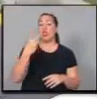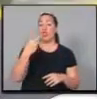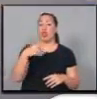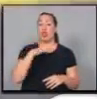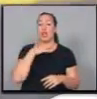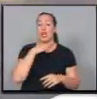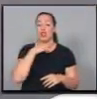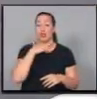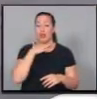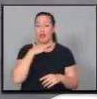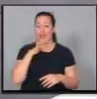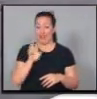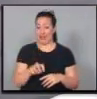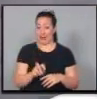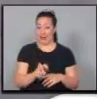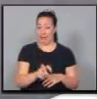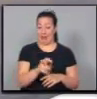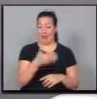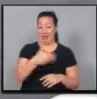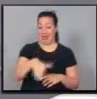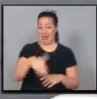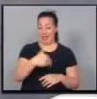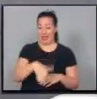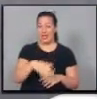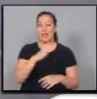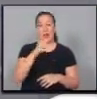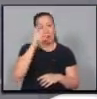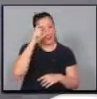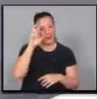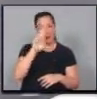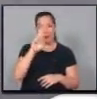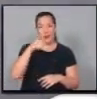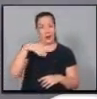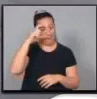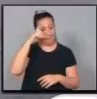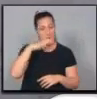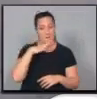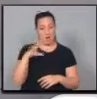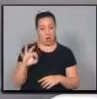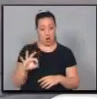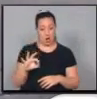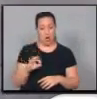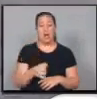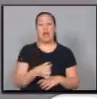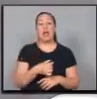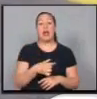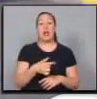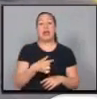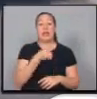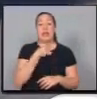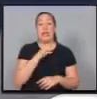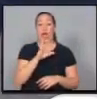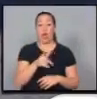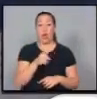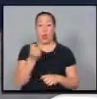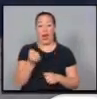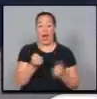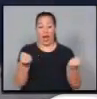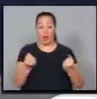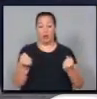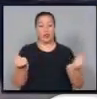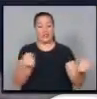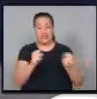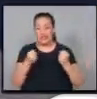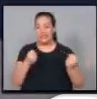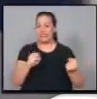esta calle, por Bermejo, intentan robarle el auto, forcejean con él, igual se lo llevan